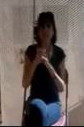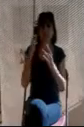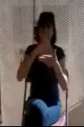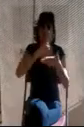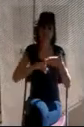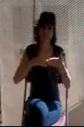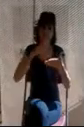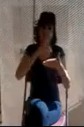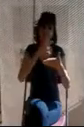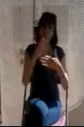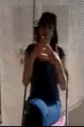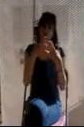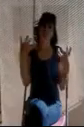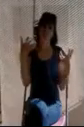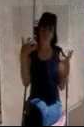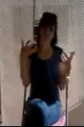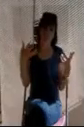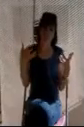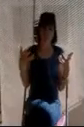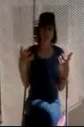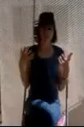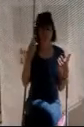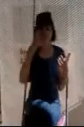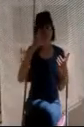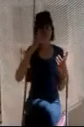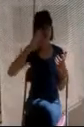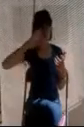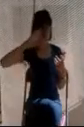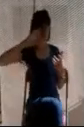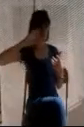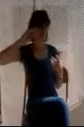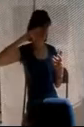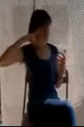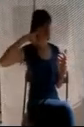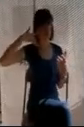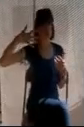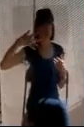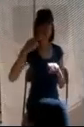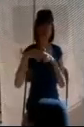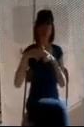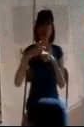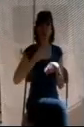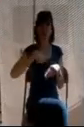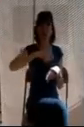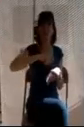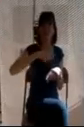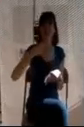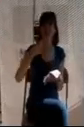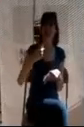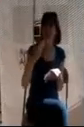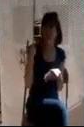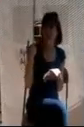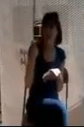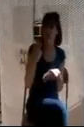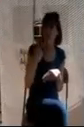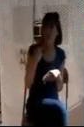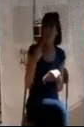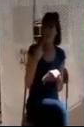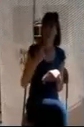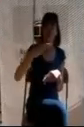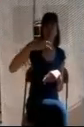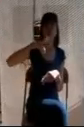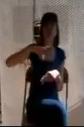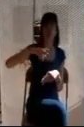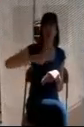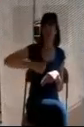leyendo una frase de un ilustre político español que dijo hace no mucho: nunca